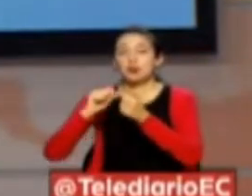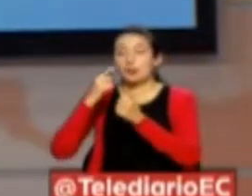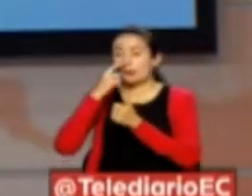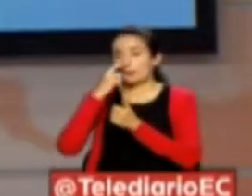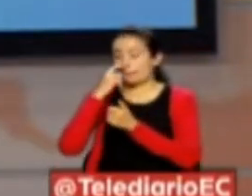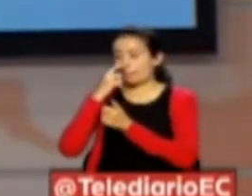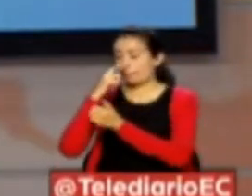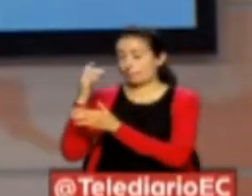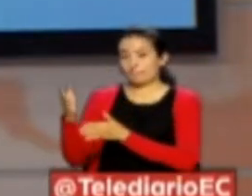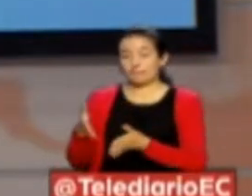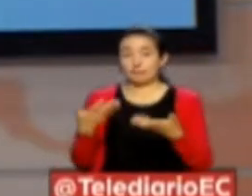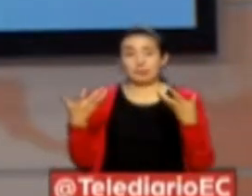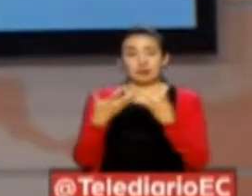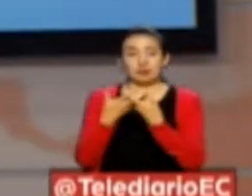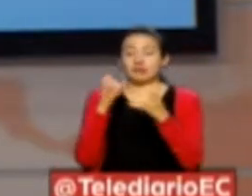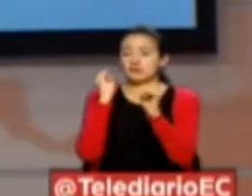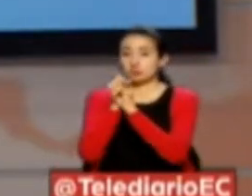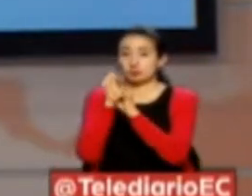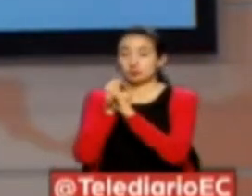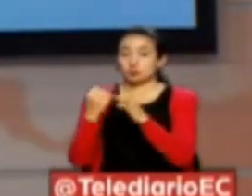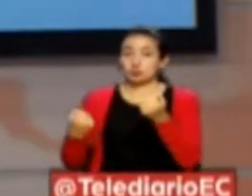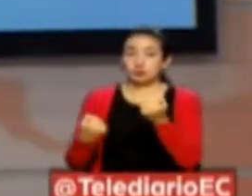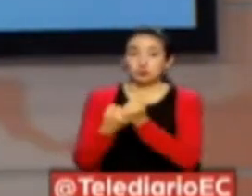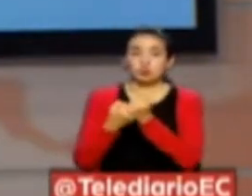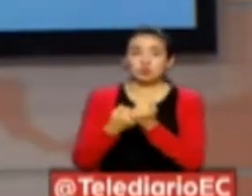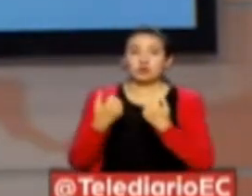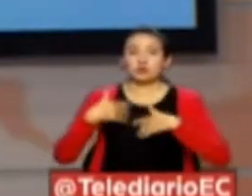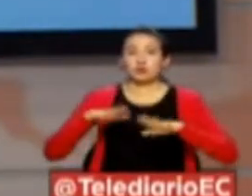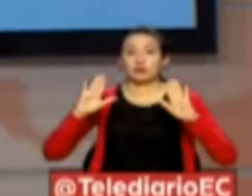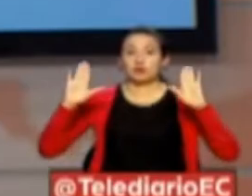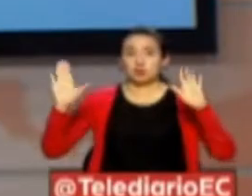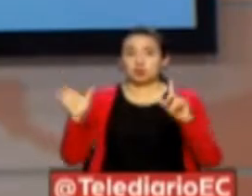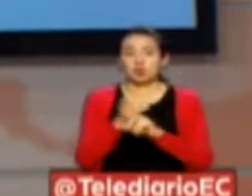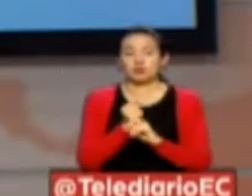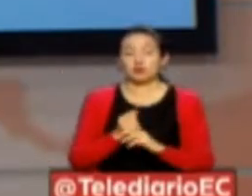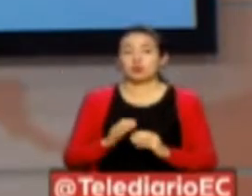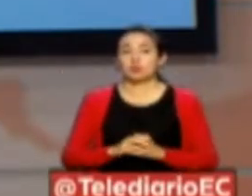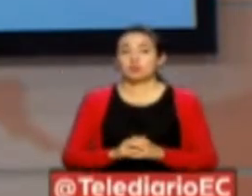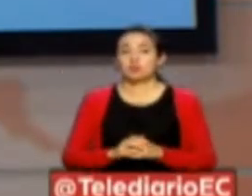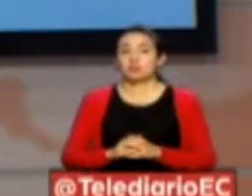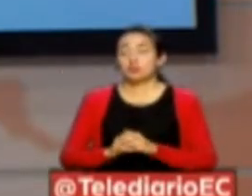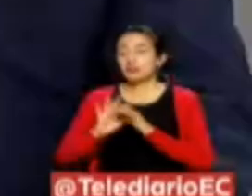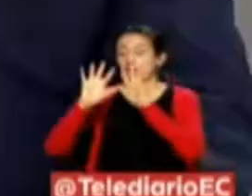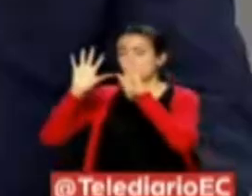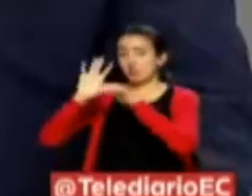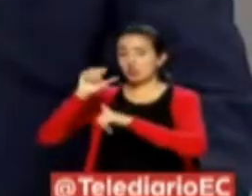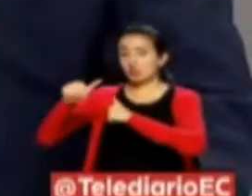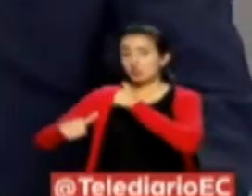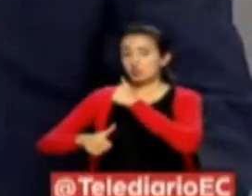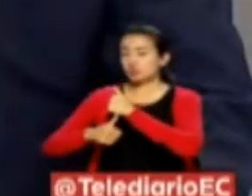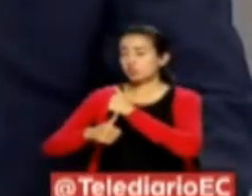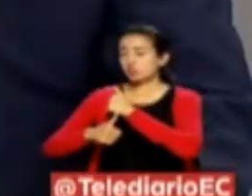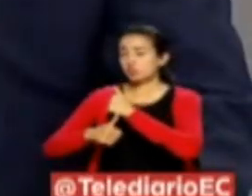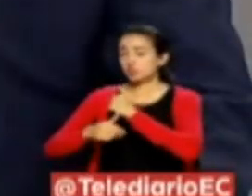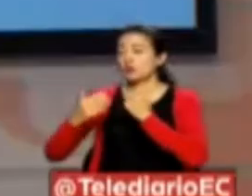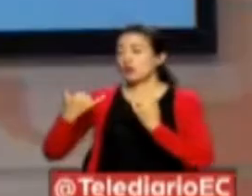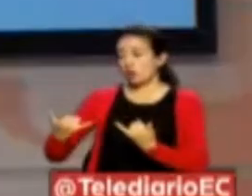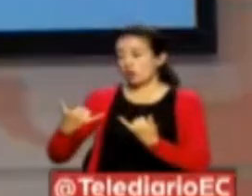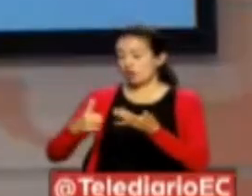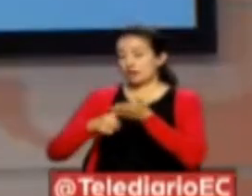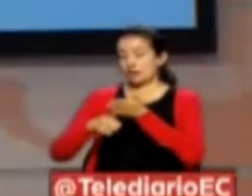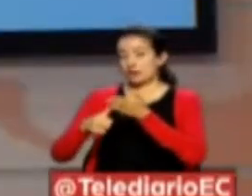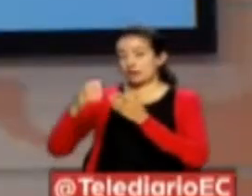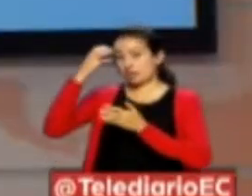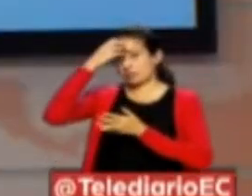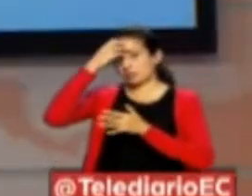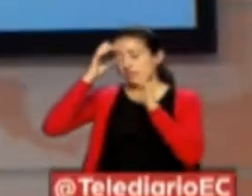creo que es necesario que nos vemos todos ahora la subsecretaría del deporte en este momento estamos ministerios luego viene